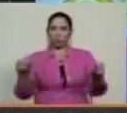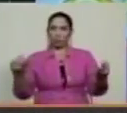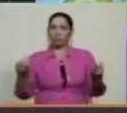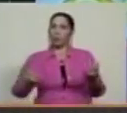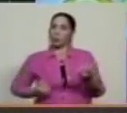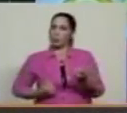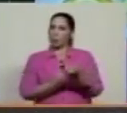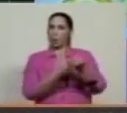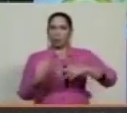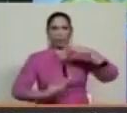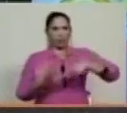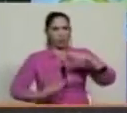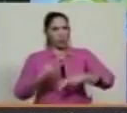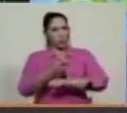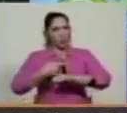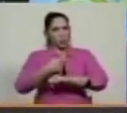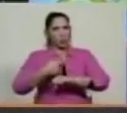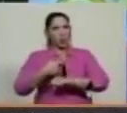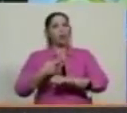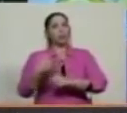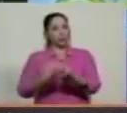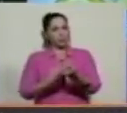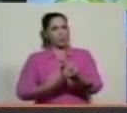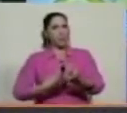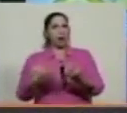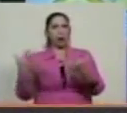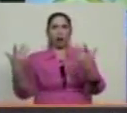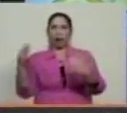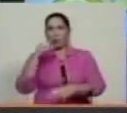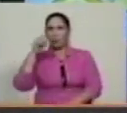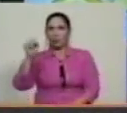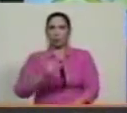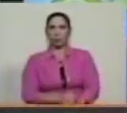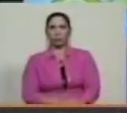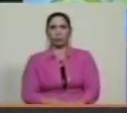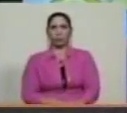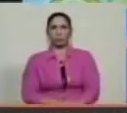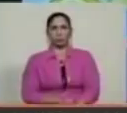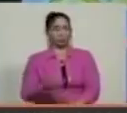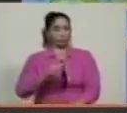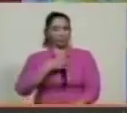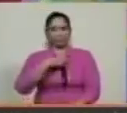gobierno revolucionario del hermano presidente Nicolás Maduro. Eso no puede dudarlo nadie.